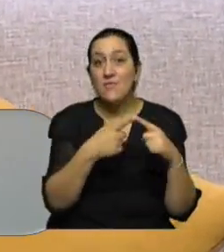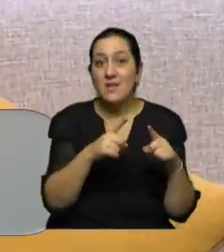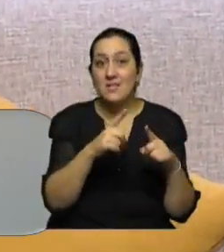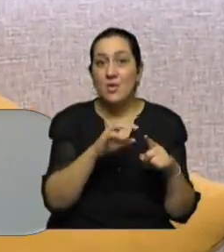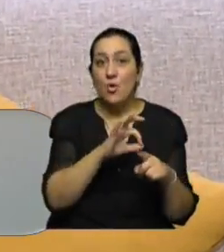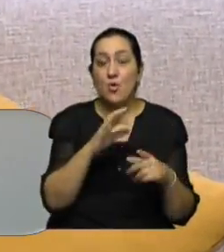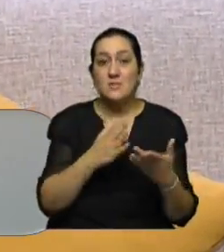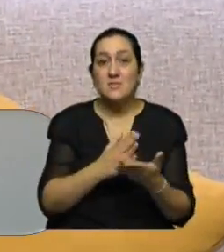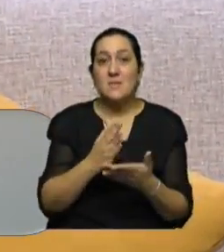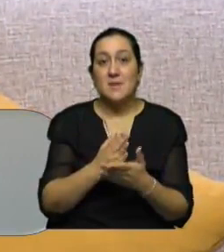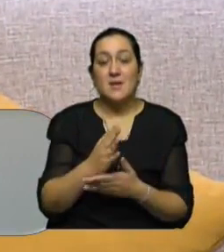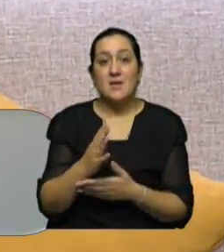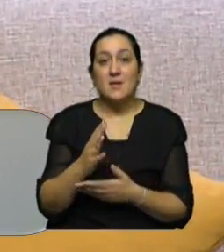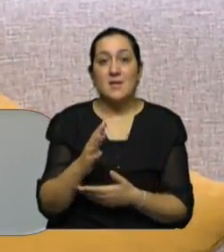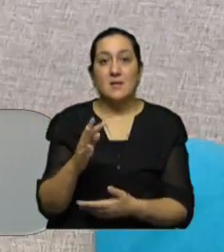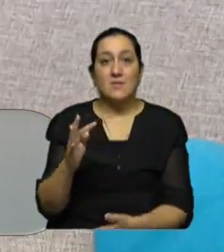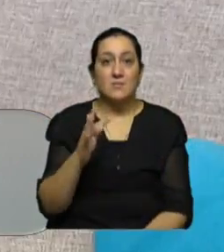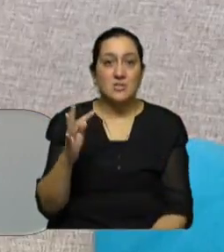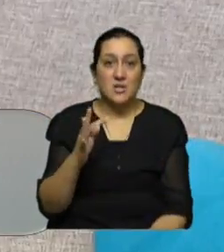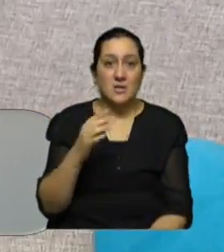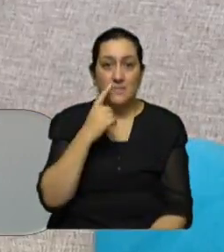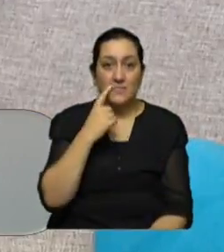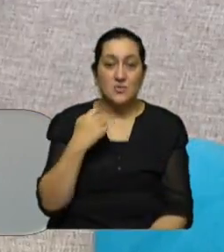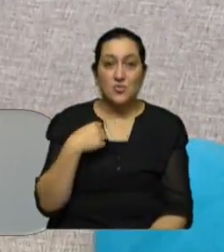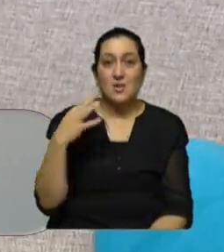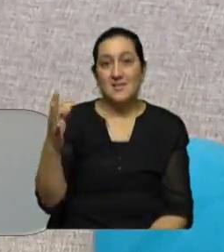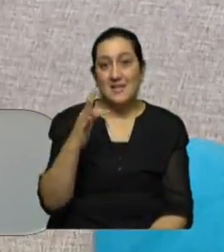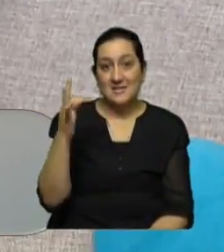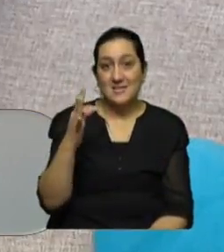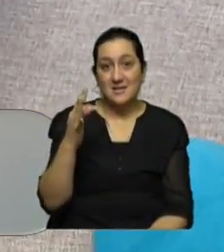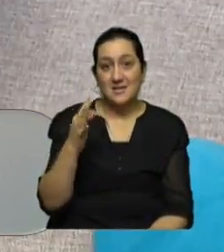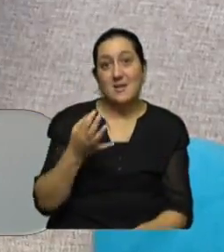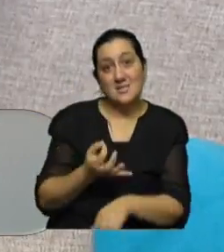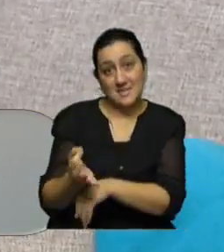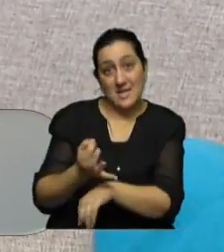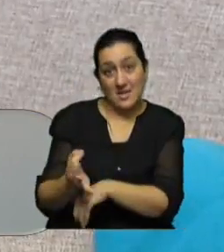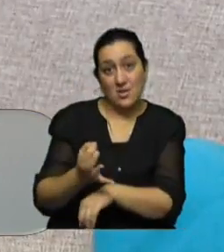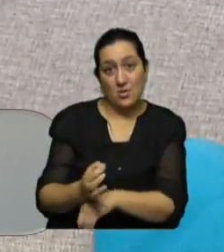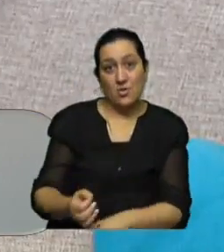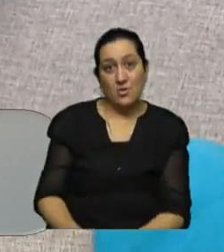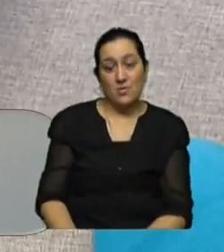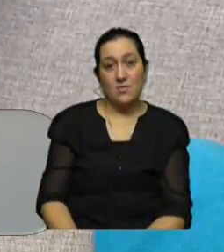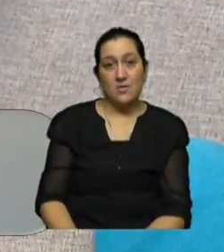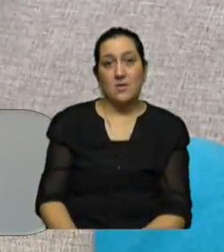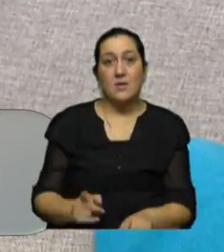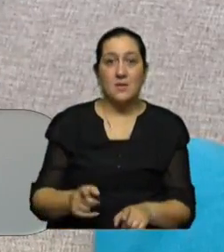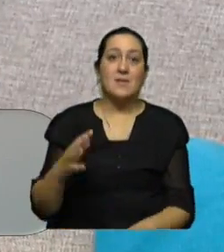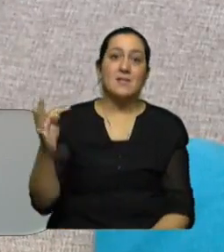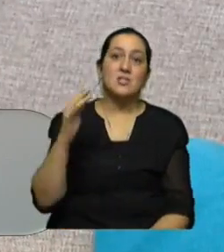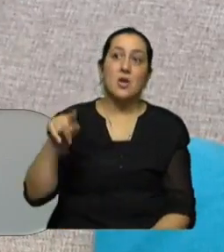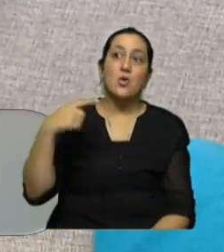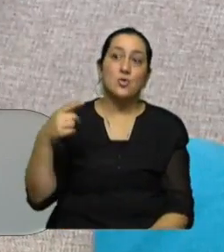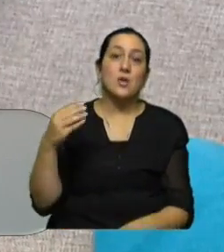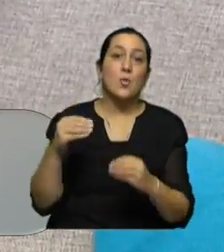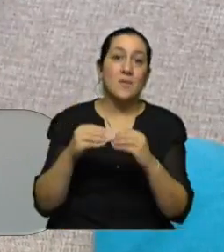con ese rol de tallerista? Yo en el taller, sí, les enseño. Y aparte, en el taller tengo otra compañera que